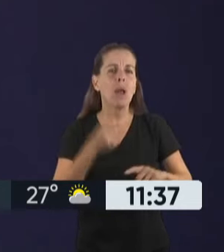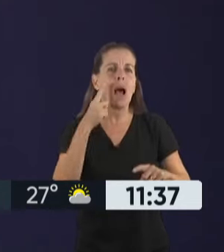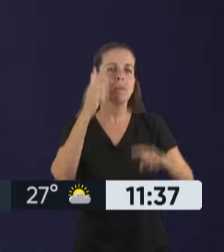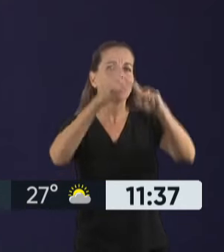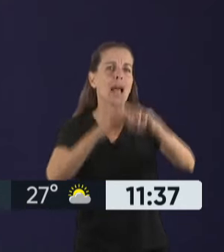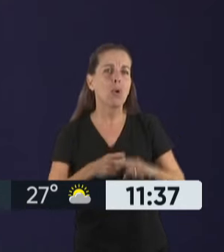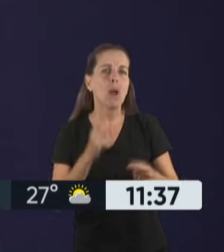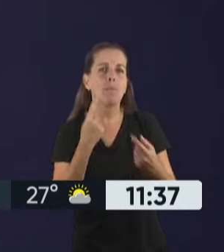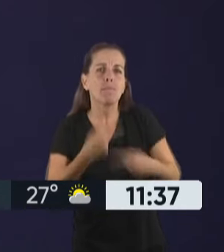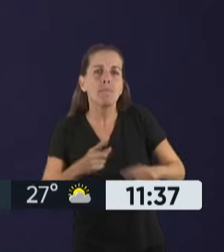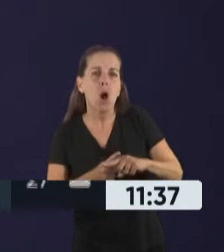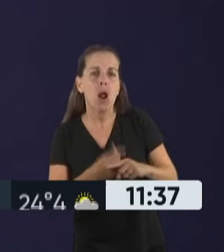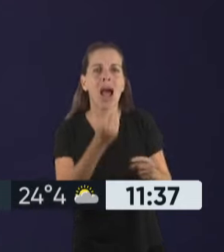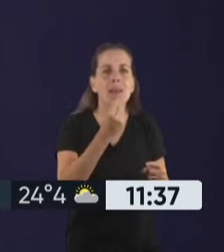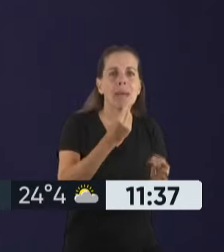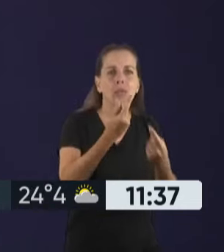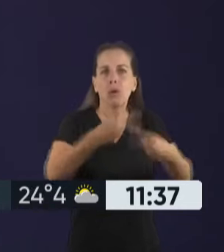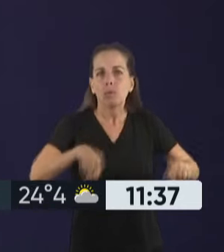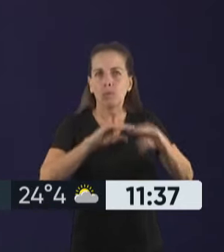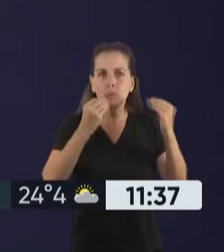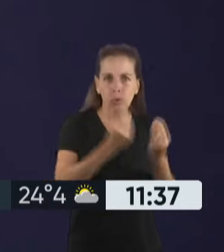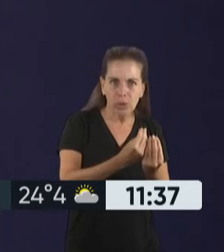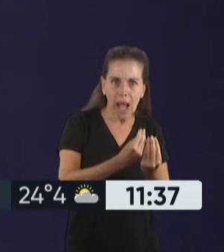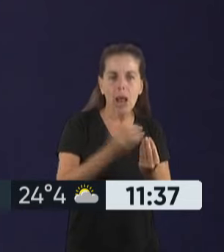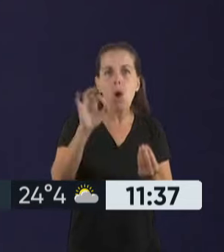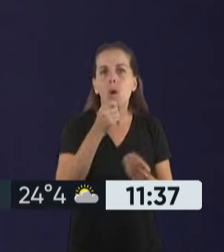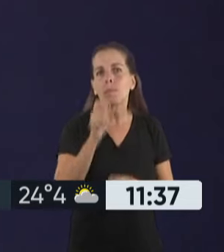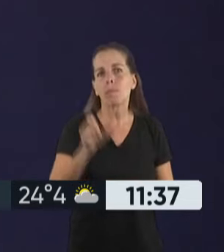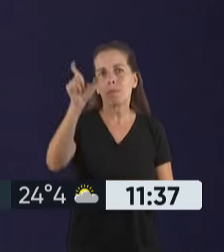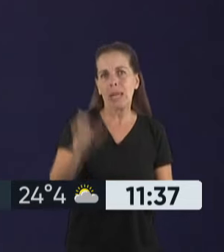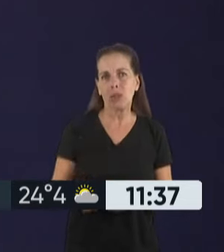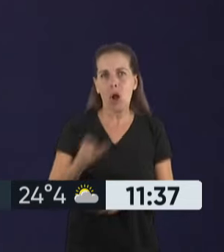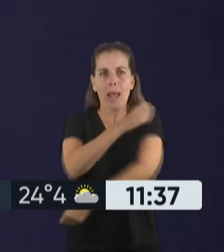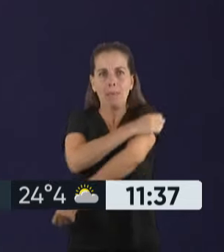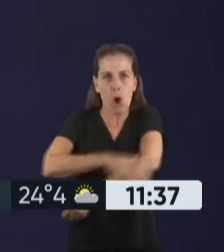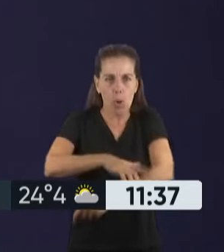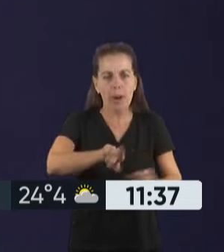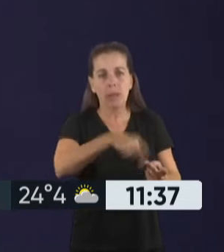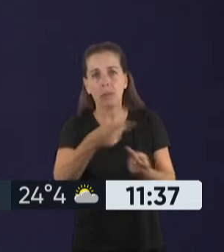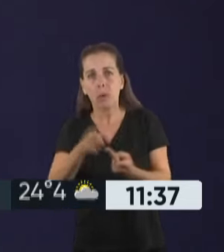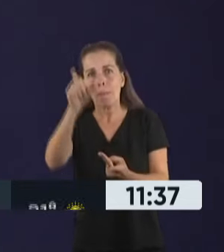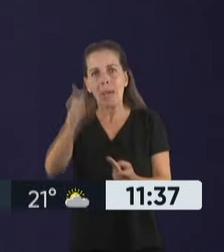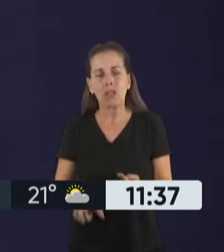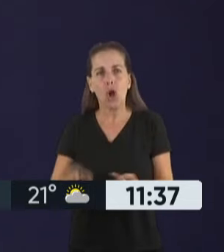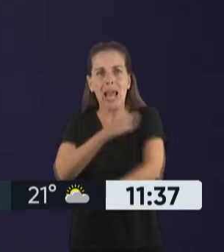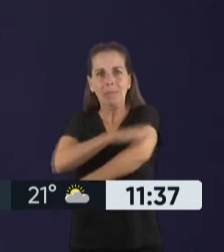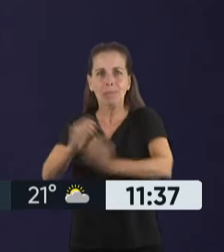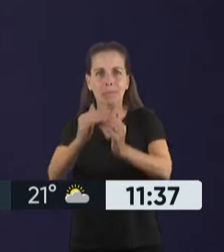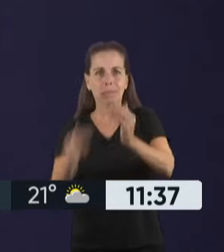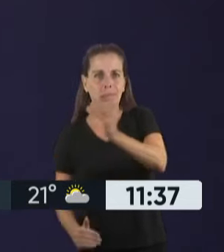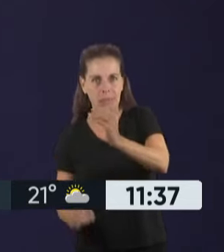total y Tenés una línea que te divide la persona Pobre de la persona indigente que esta es la línea de la canasta